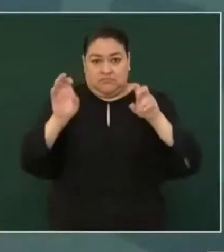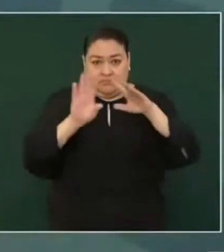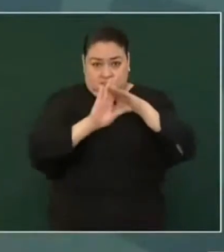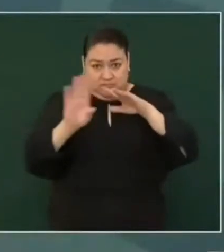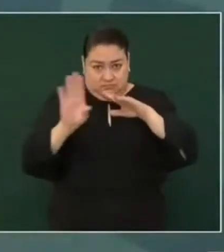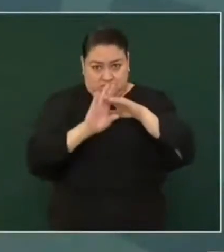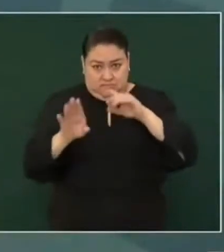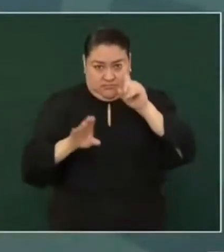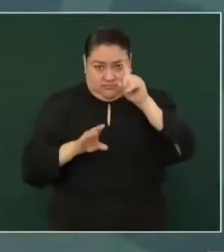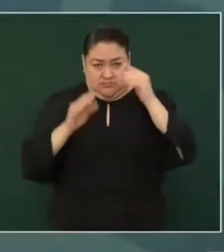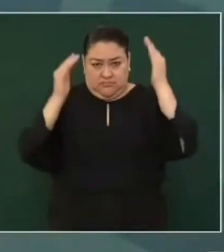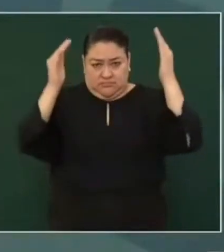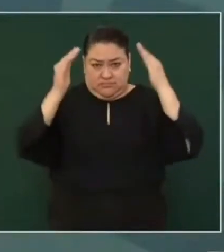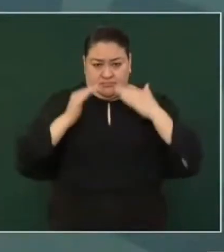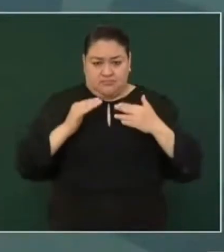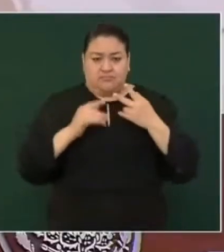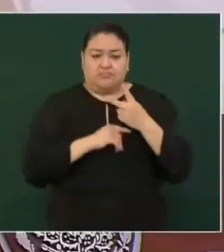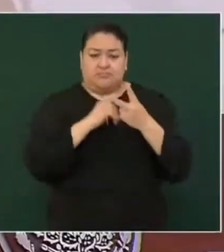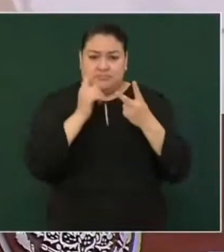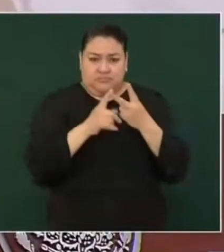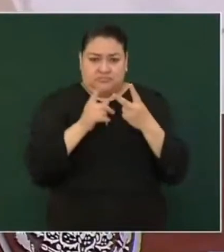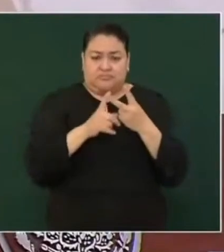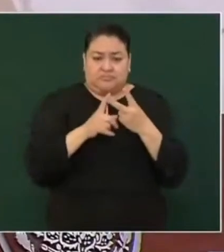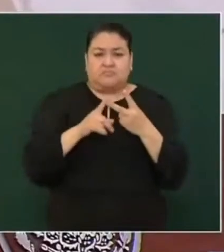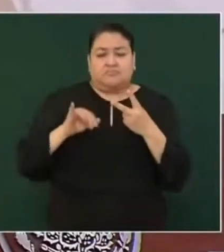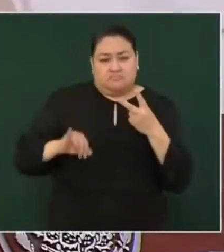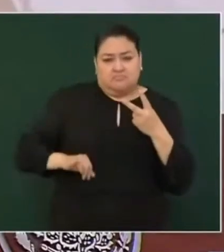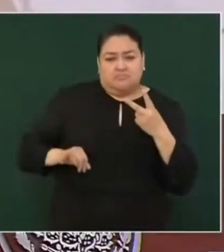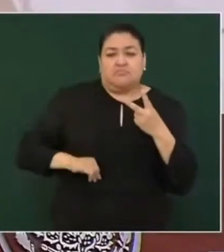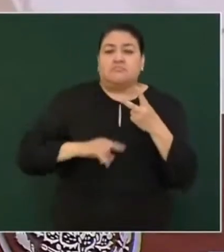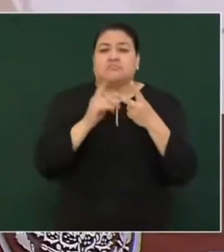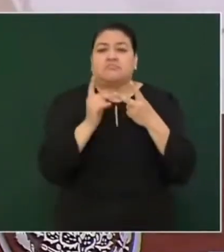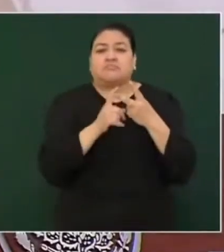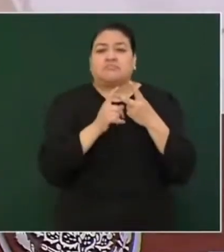Lo segundo, que es interesante, es lo de el